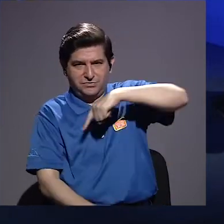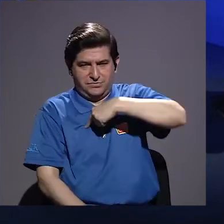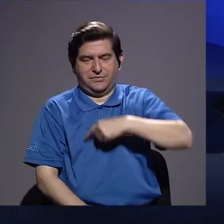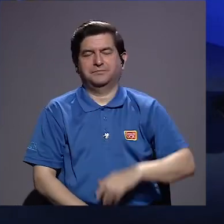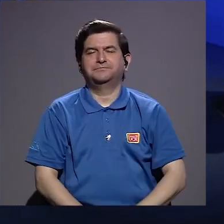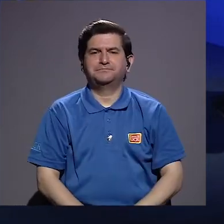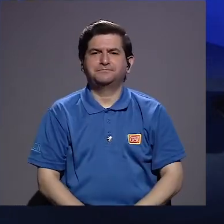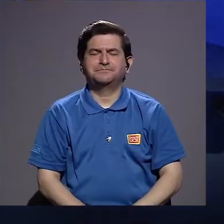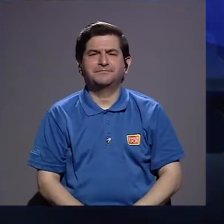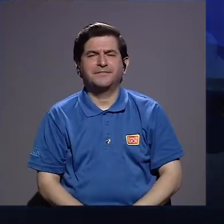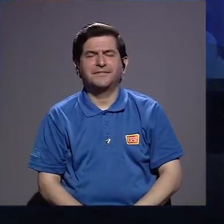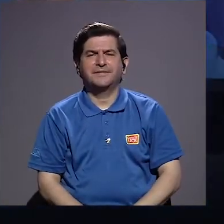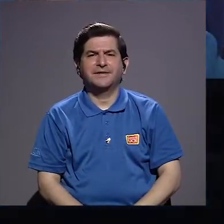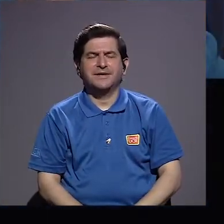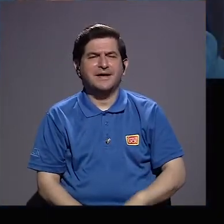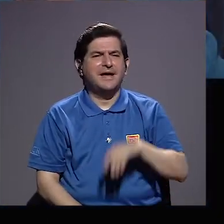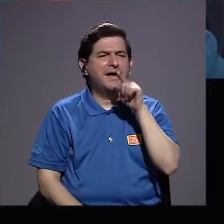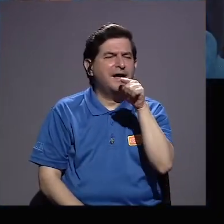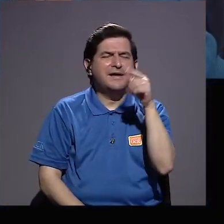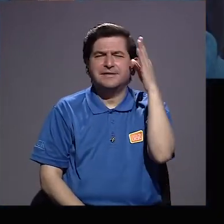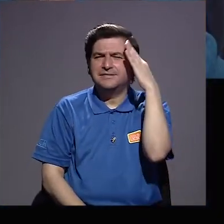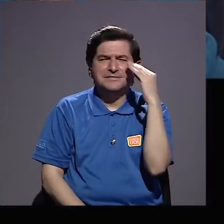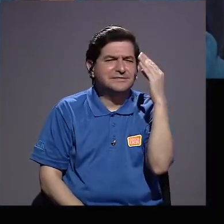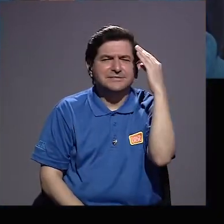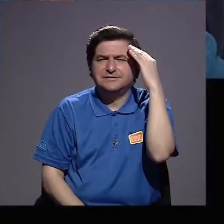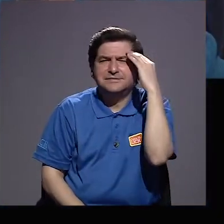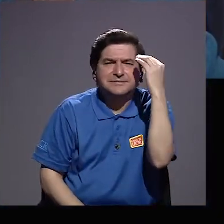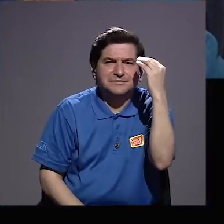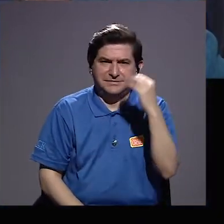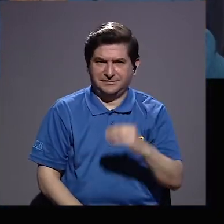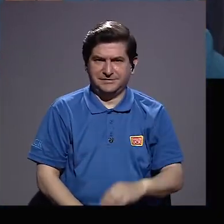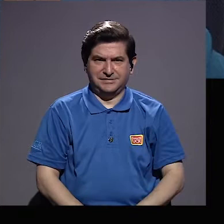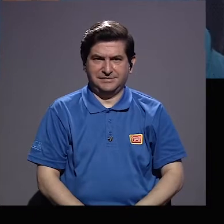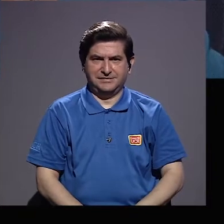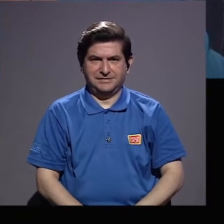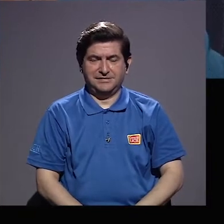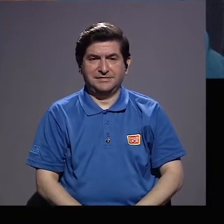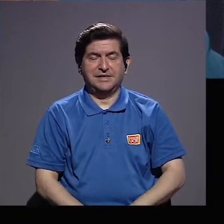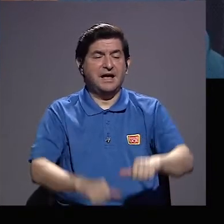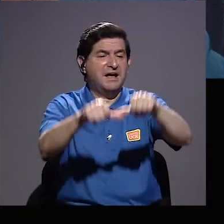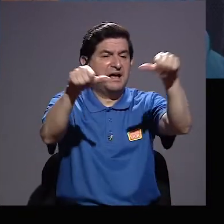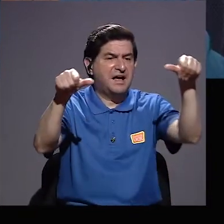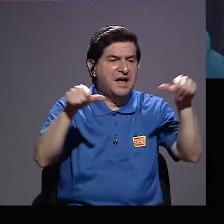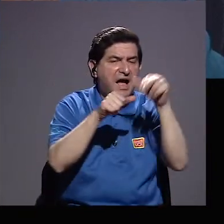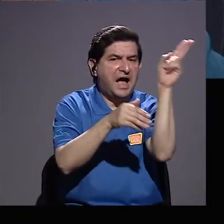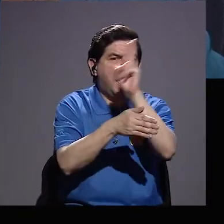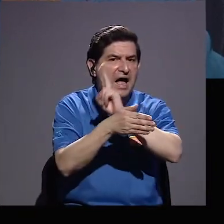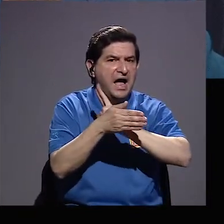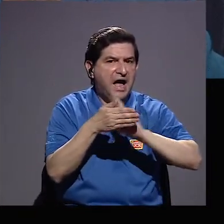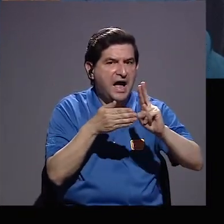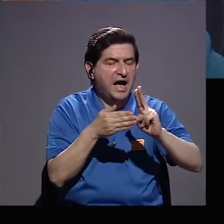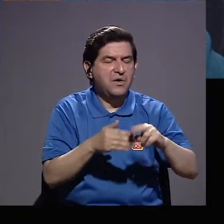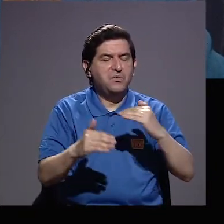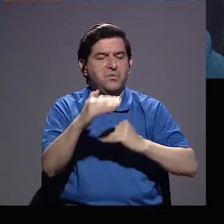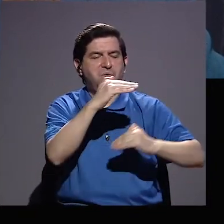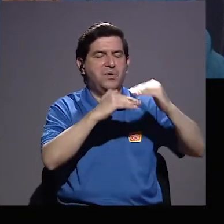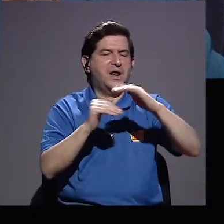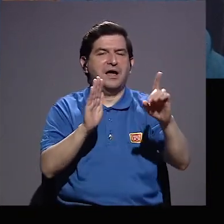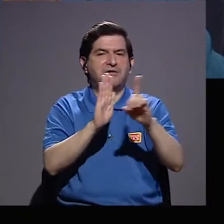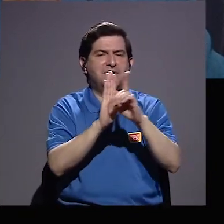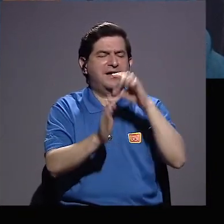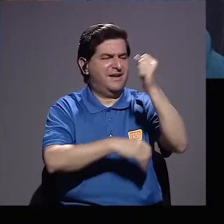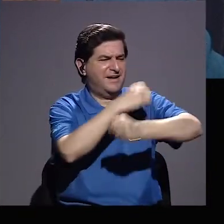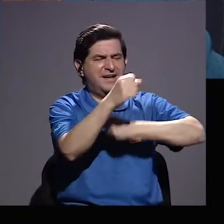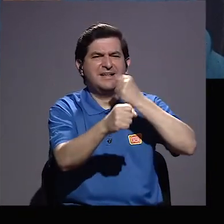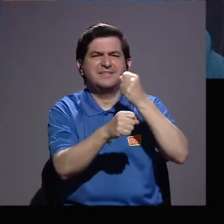nosotras. Doña Alda, ¿cuál era esa vivencia en las aulas universitarias